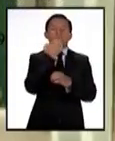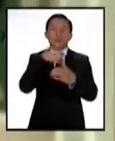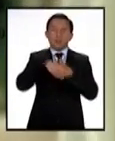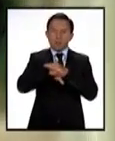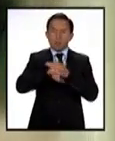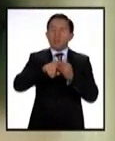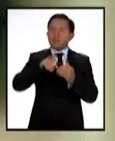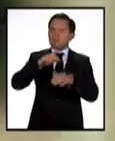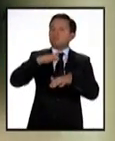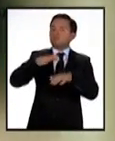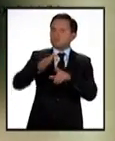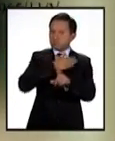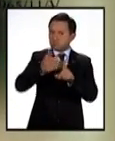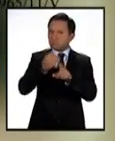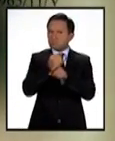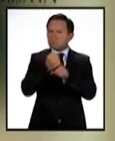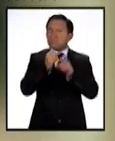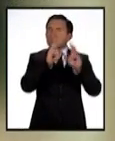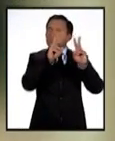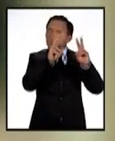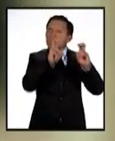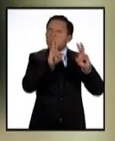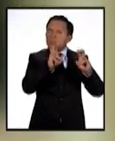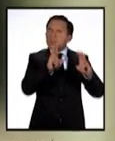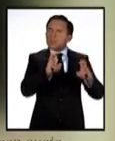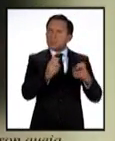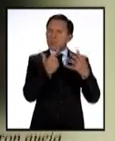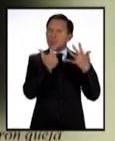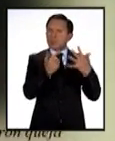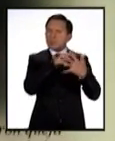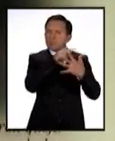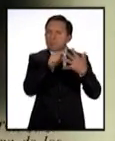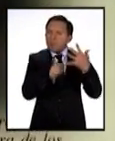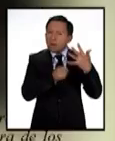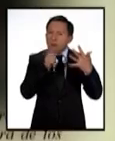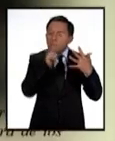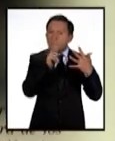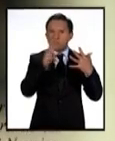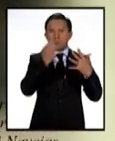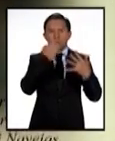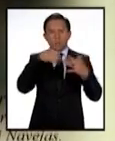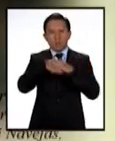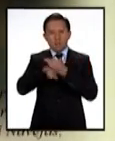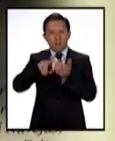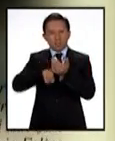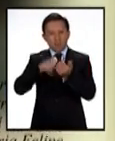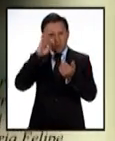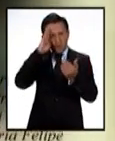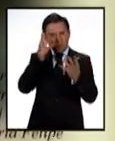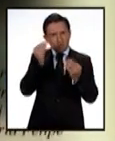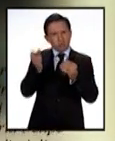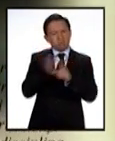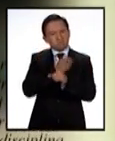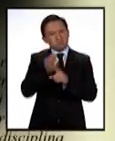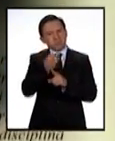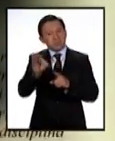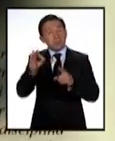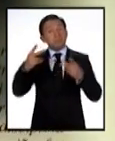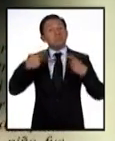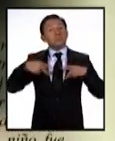7 recomendaciones documentan la gravedad de la violencia escolar, violación de los derechos de las personas con